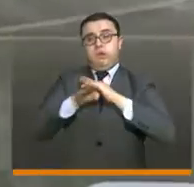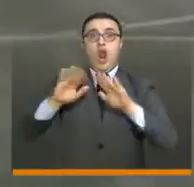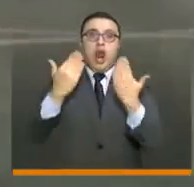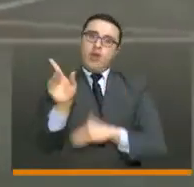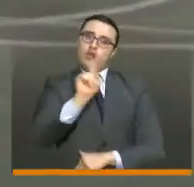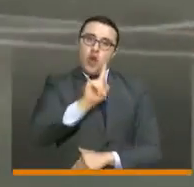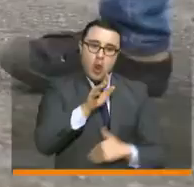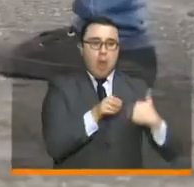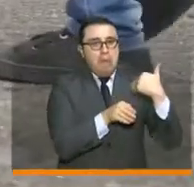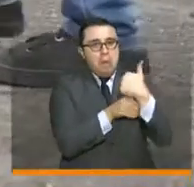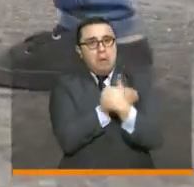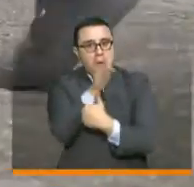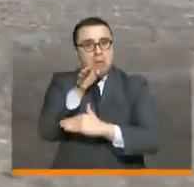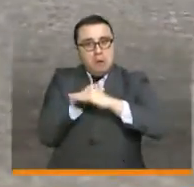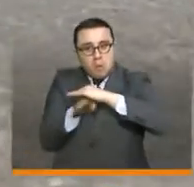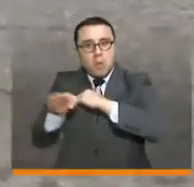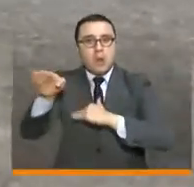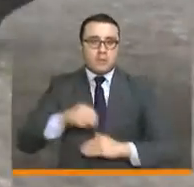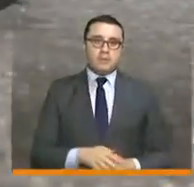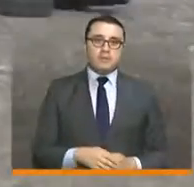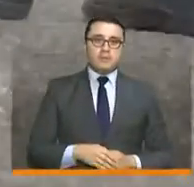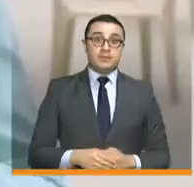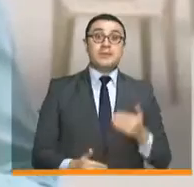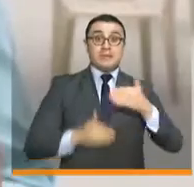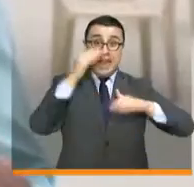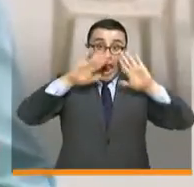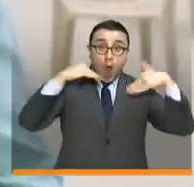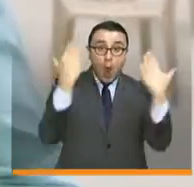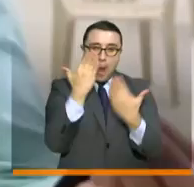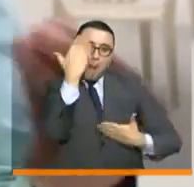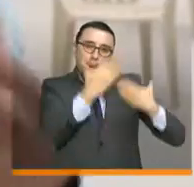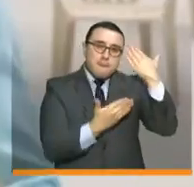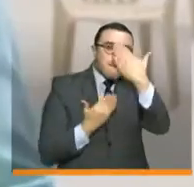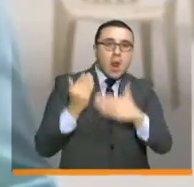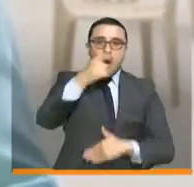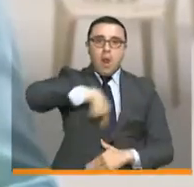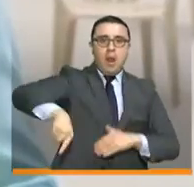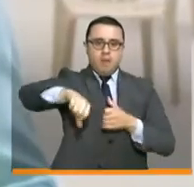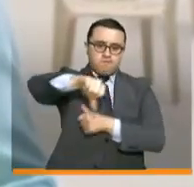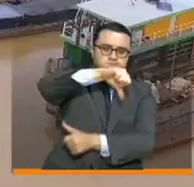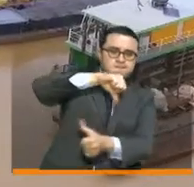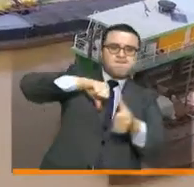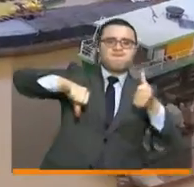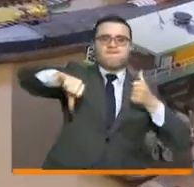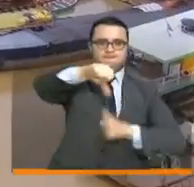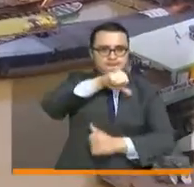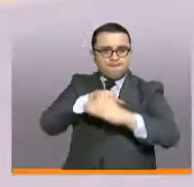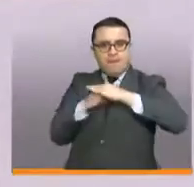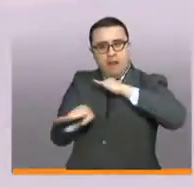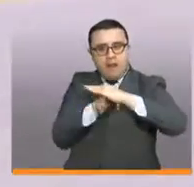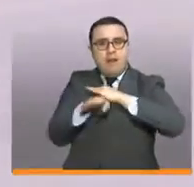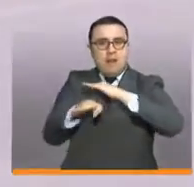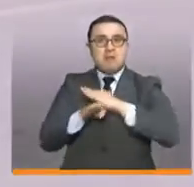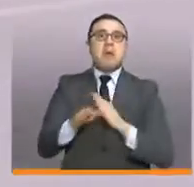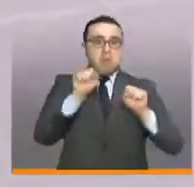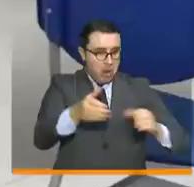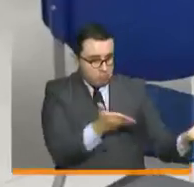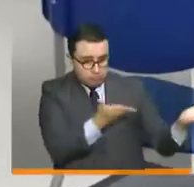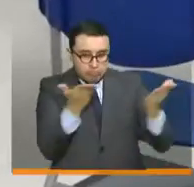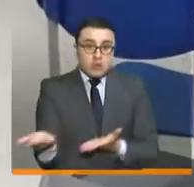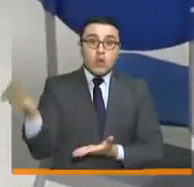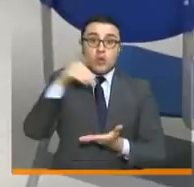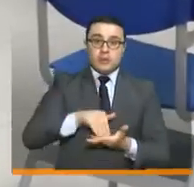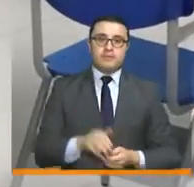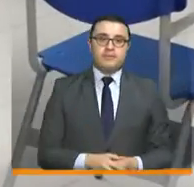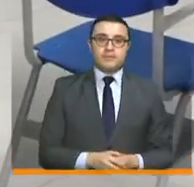volver. Iniciar colegios piloto en alternancia y así volver a traer nuestros estudiantes. 19